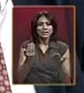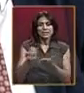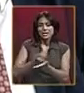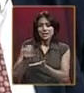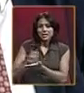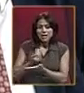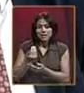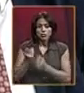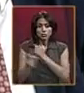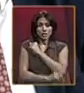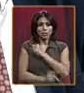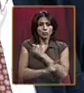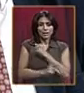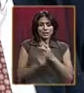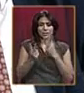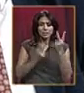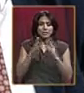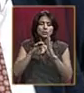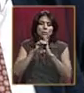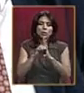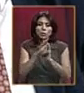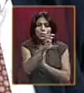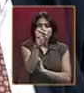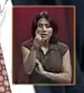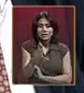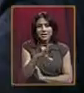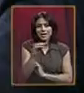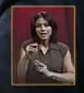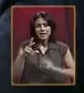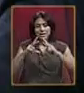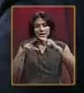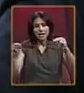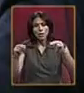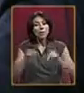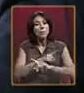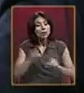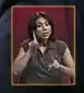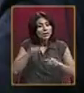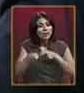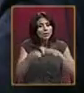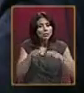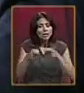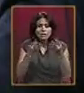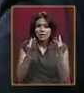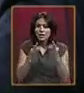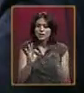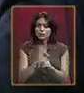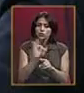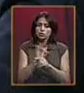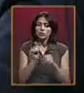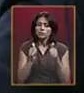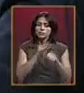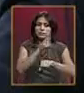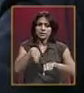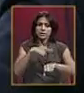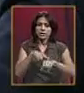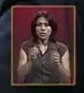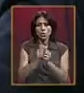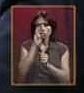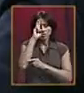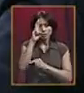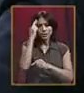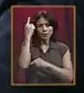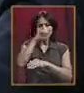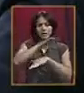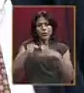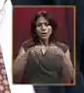en particular Costa Rica y Nicaragua, pero hay que regularlos y hay que tratar de que funcionen con la mayor naturalidad posible y con el respeto para toda esa